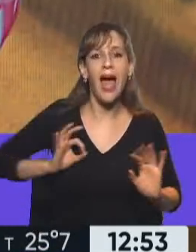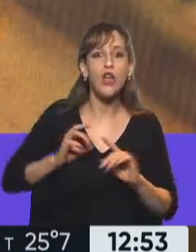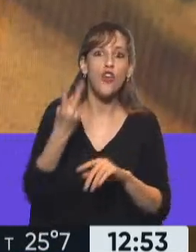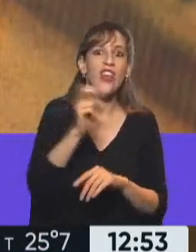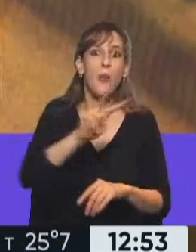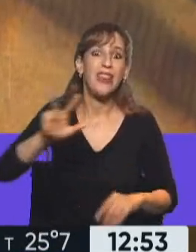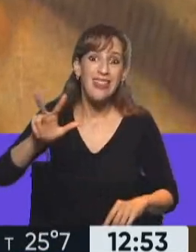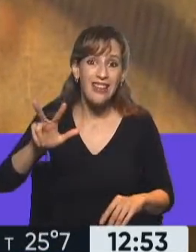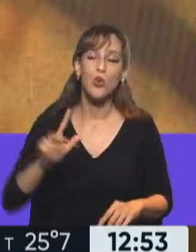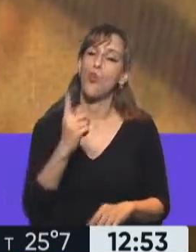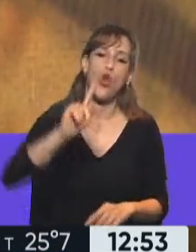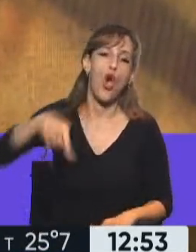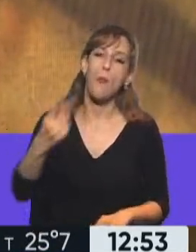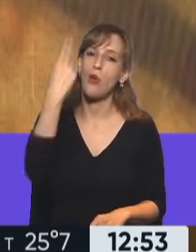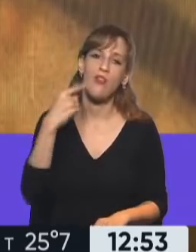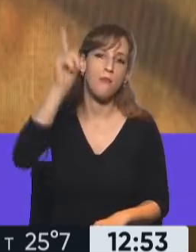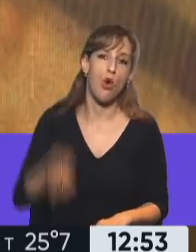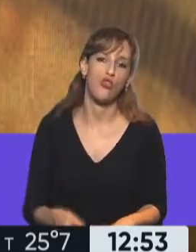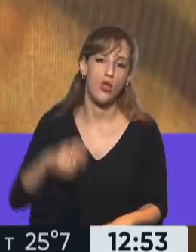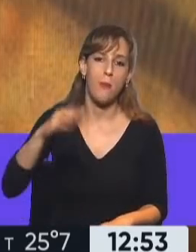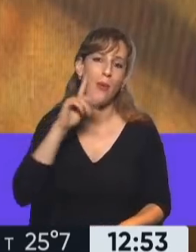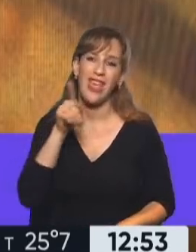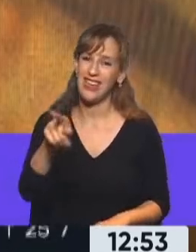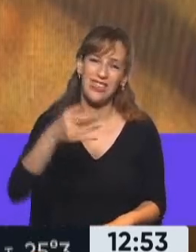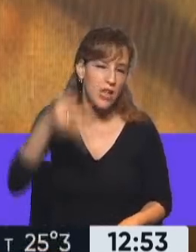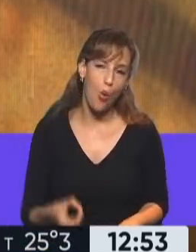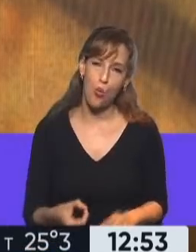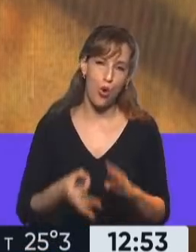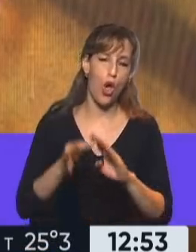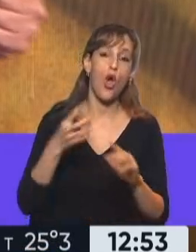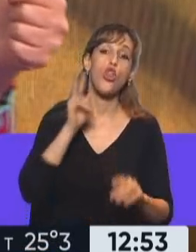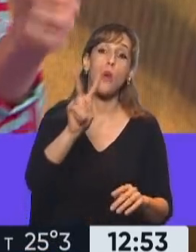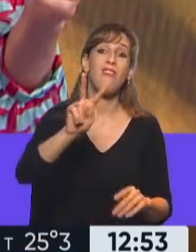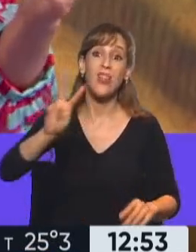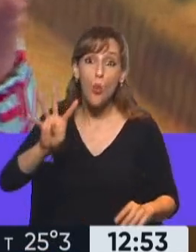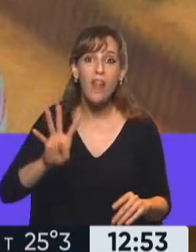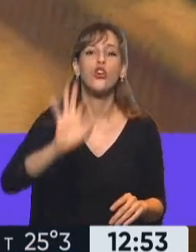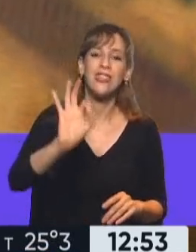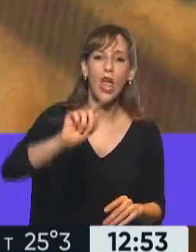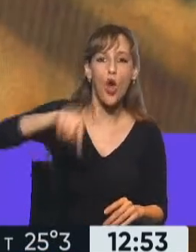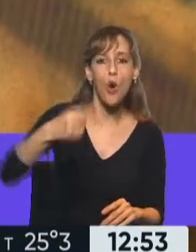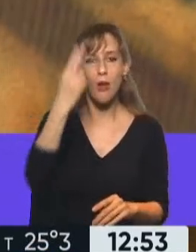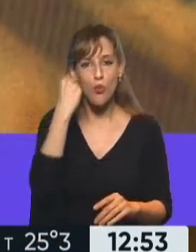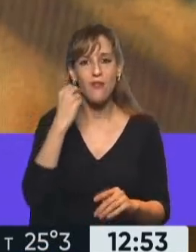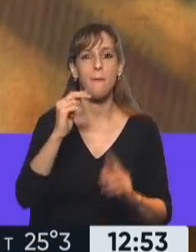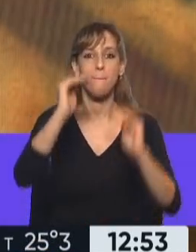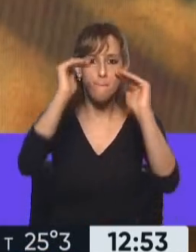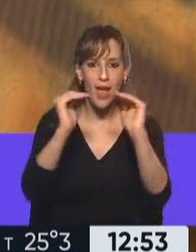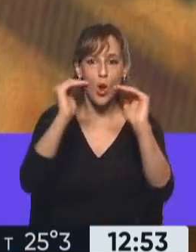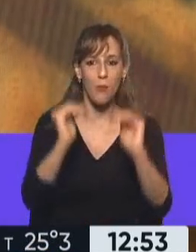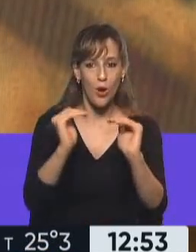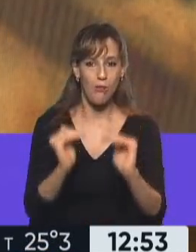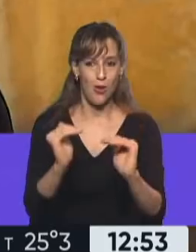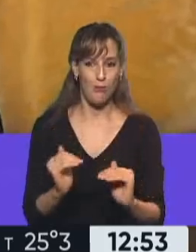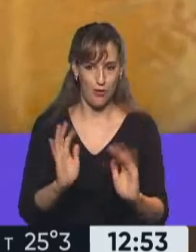a 1,9, por ejemplo, 1,9% del PBI, y ya en 2024 a 0,9. A medida que te vas acercando al 0, es más difícil